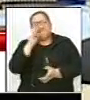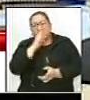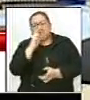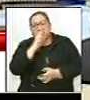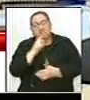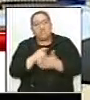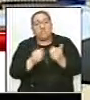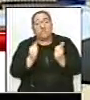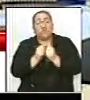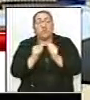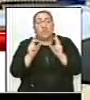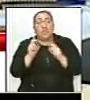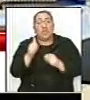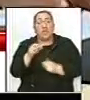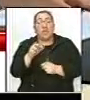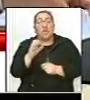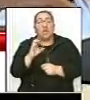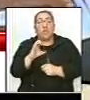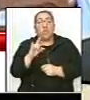acuicultura, extensionismo